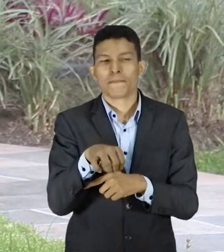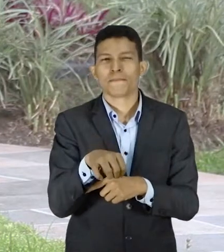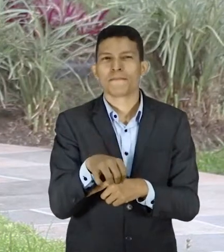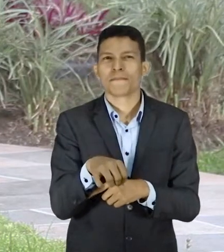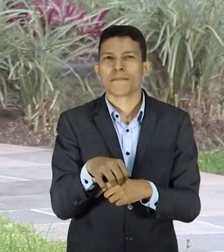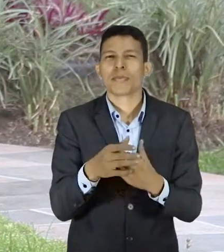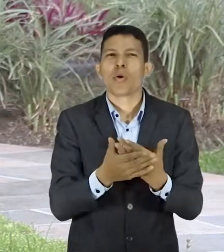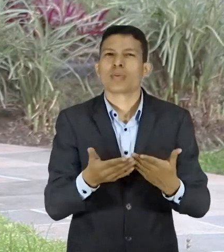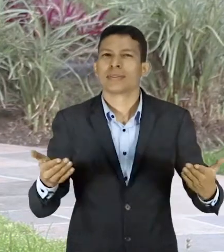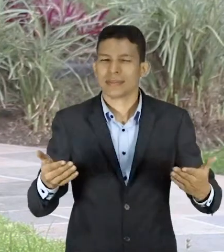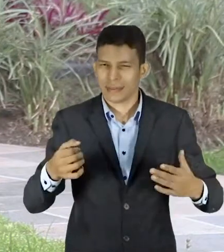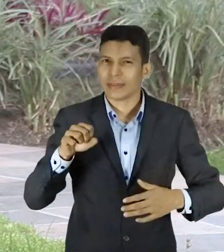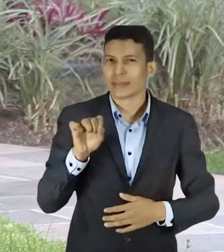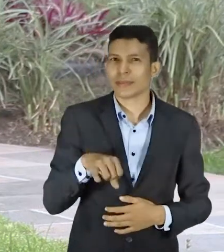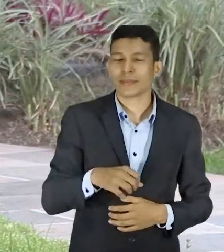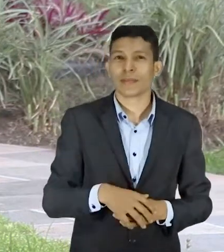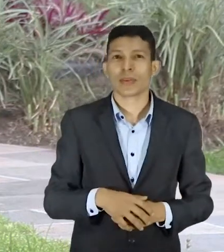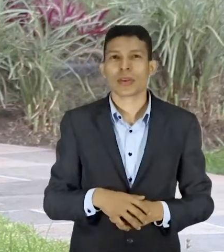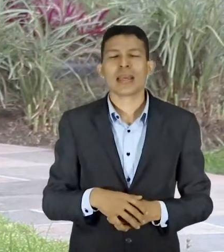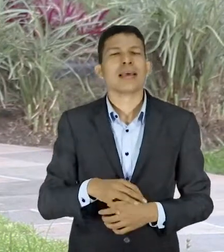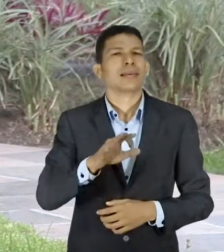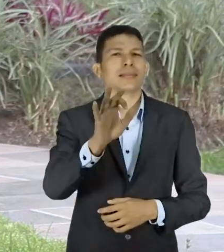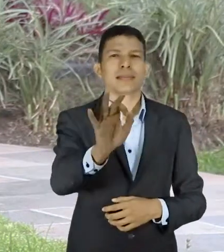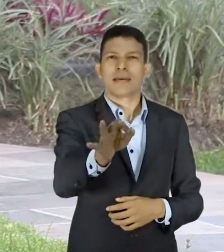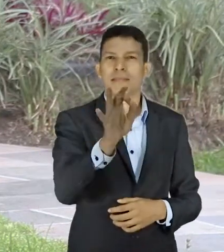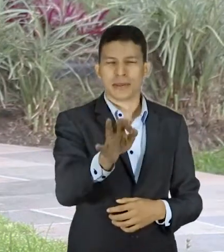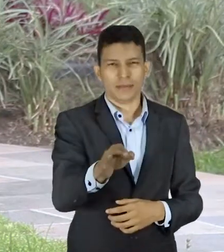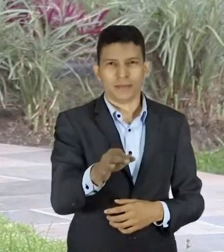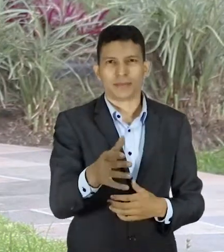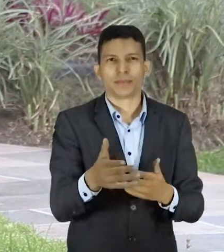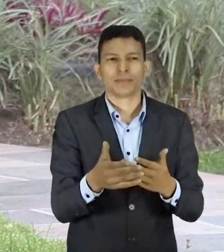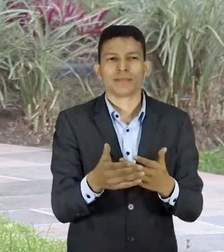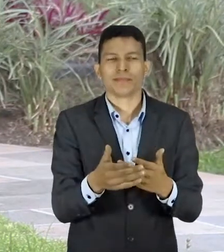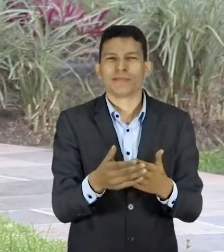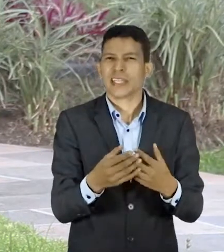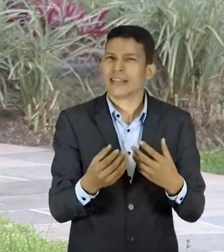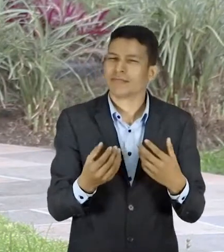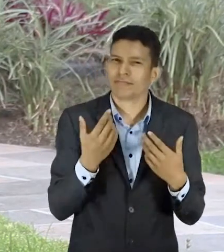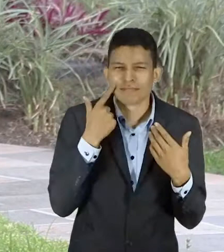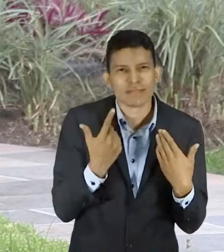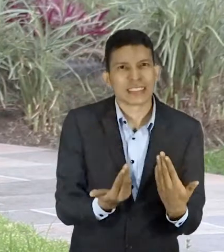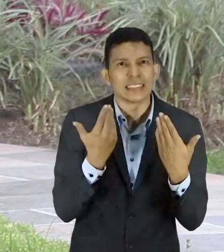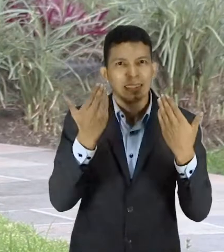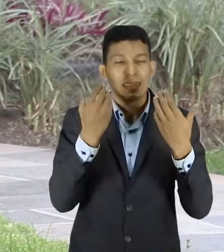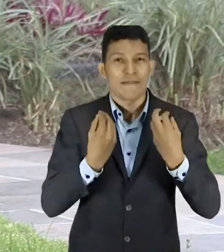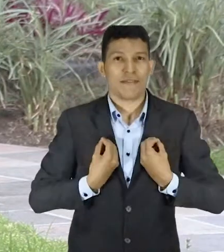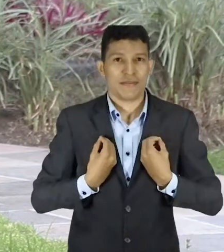sí hay elementos, ¿no? Y siempre, siempre vale la pena vivir.